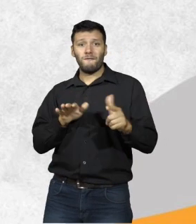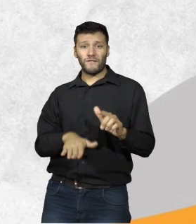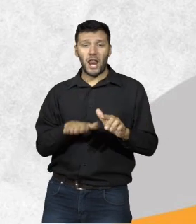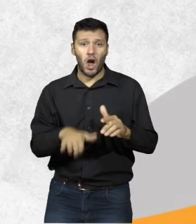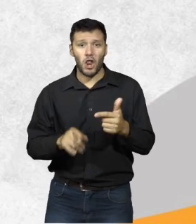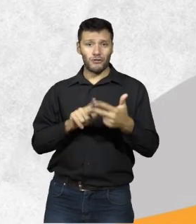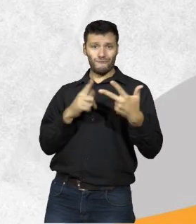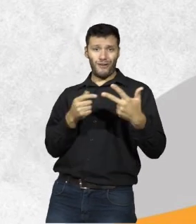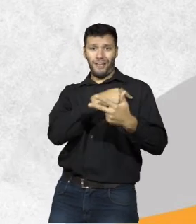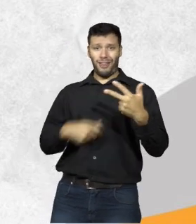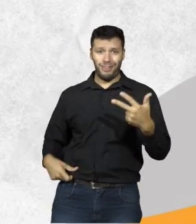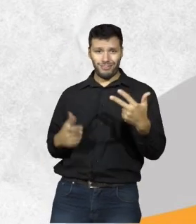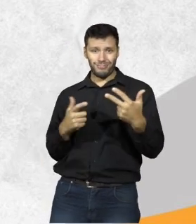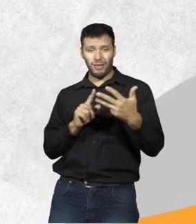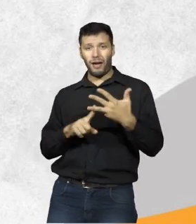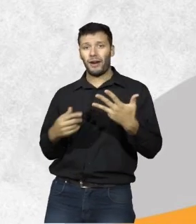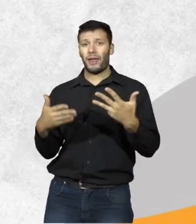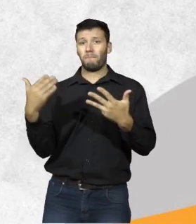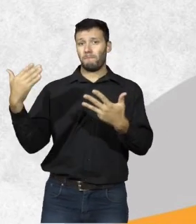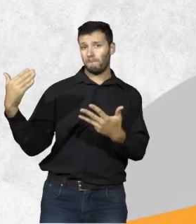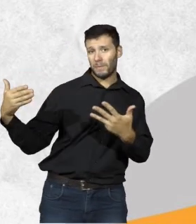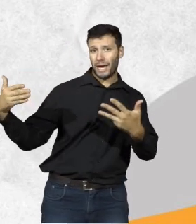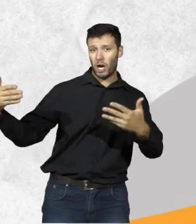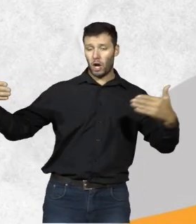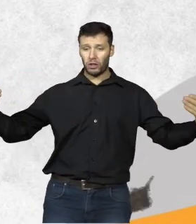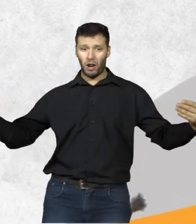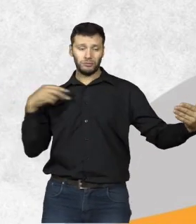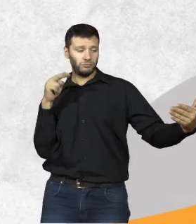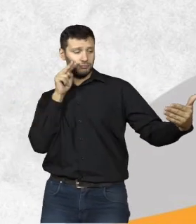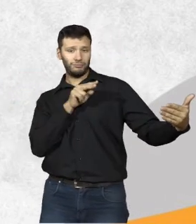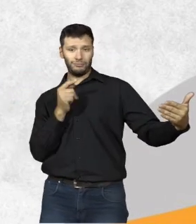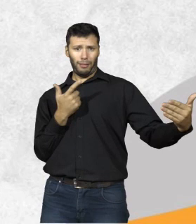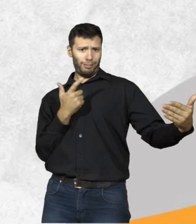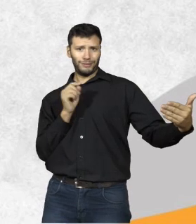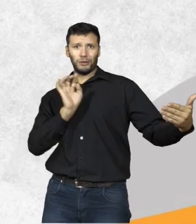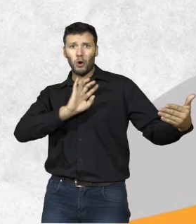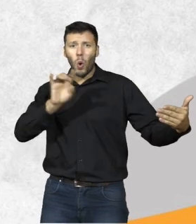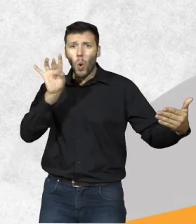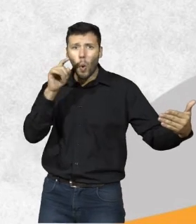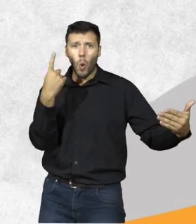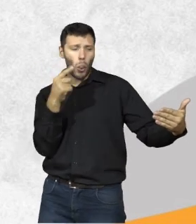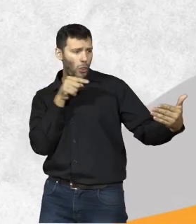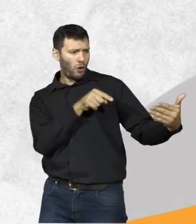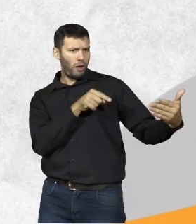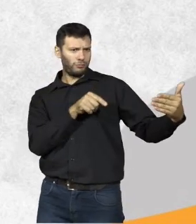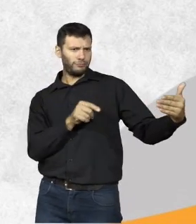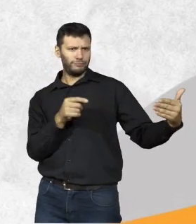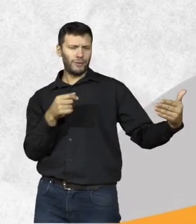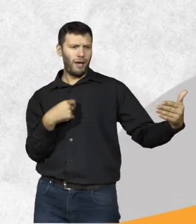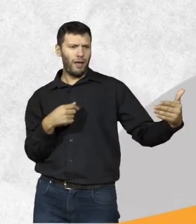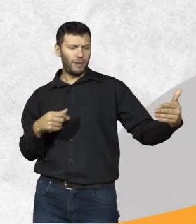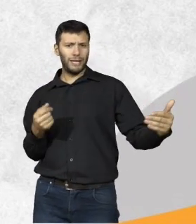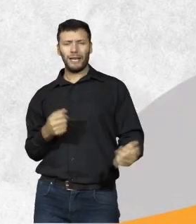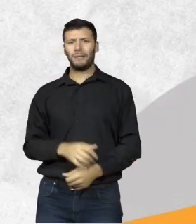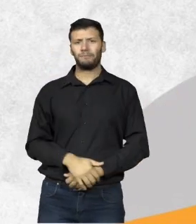no tiene airbag, no tiene espejos retrovisores, tiene un solo espejo retrovisor en la